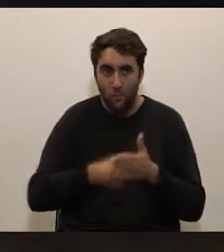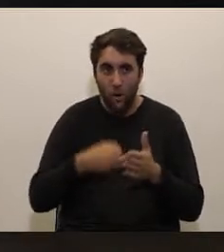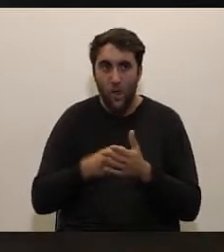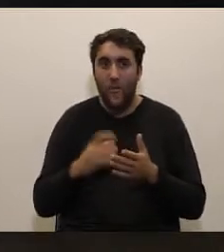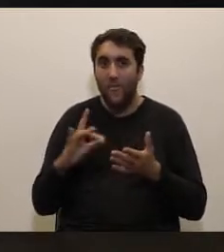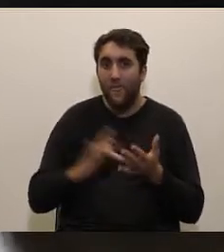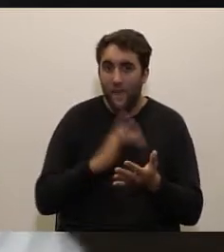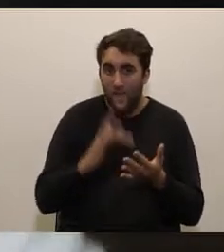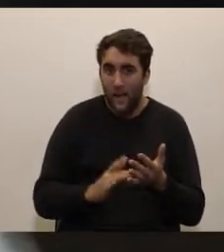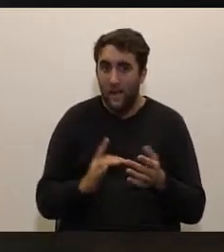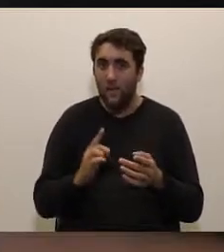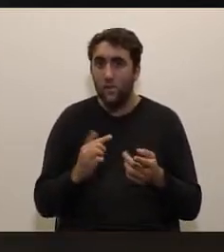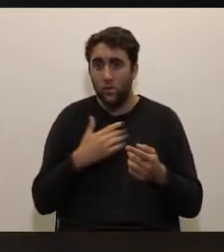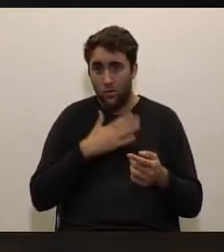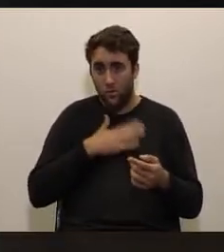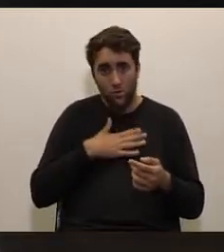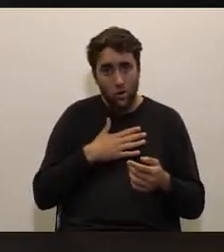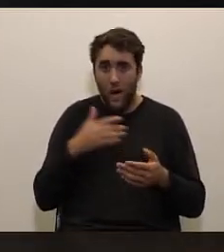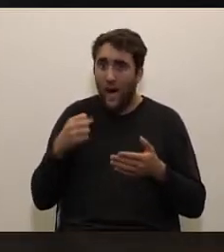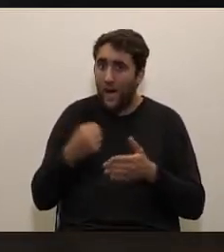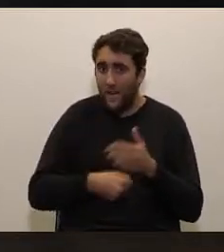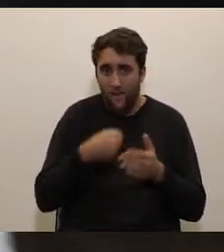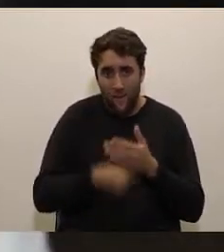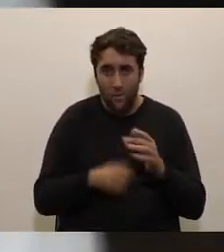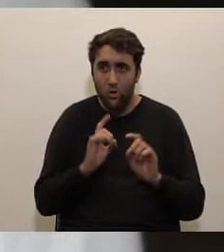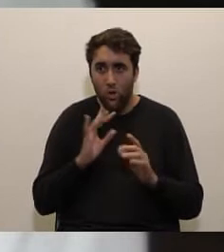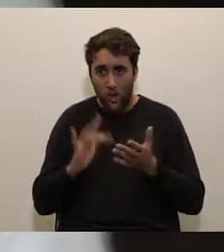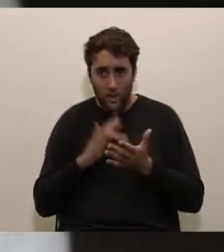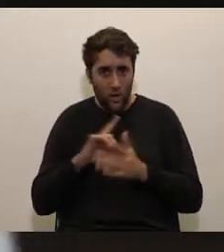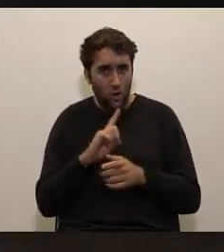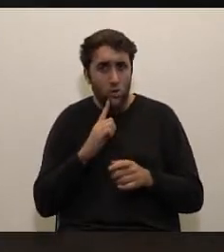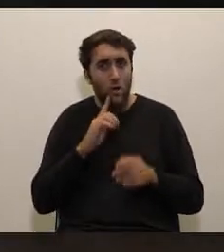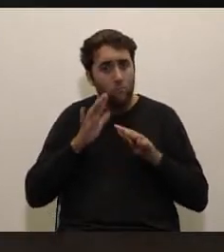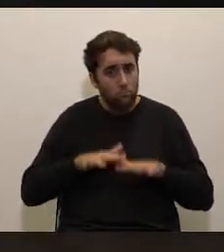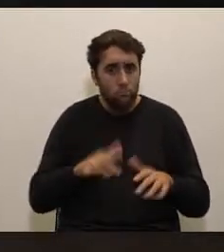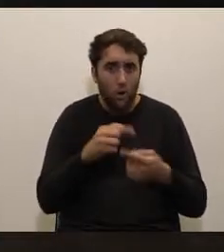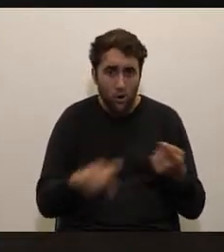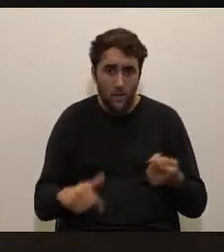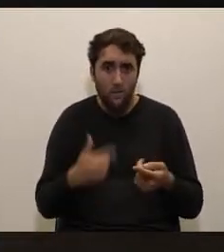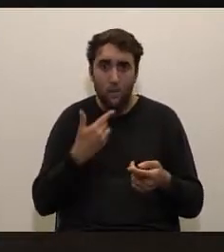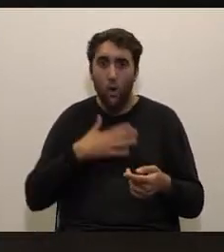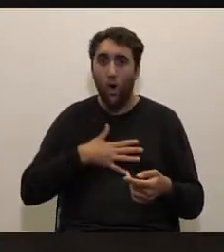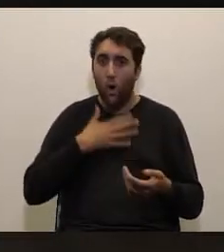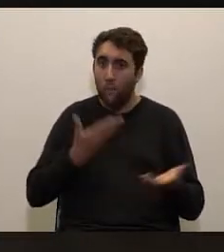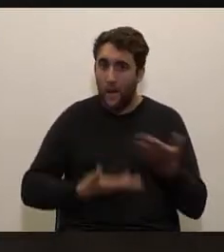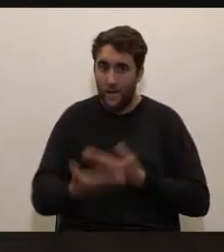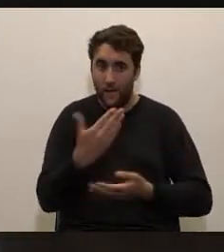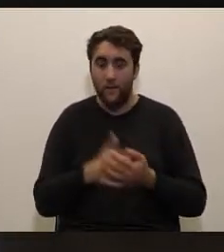realidad a mí no me gusta mucho porque yo soy activista, no hago activismo solo digital. Y creo que eso lo podemos compartir entre